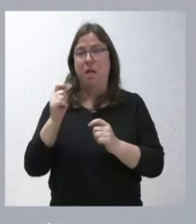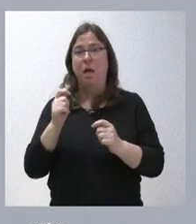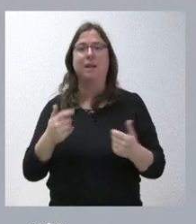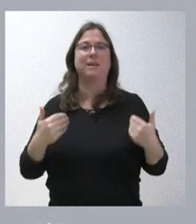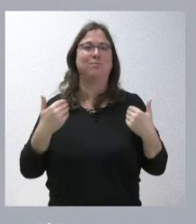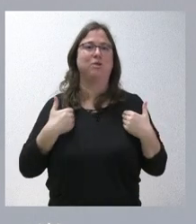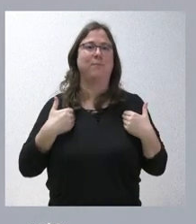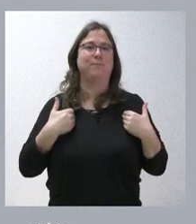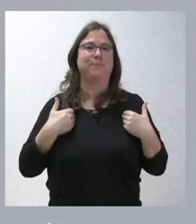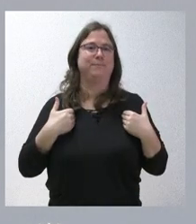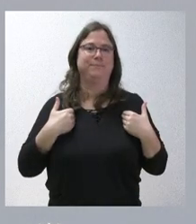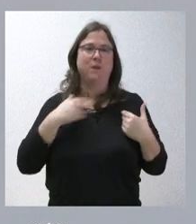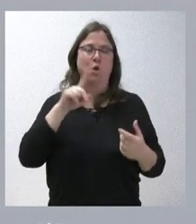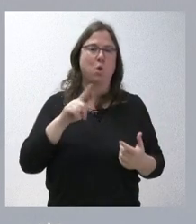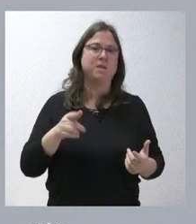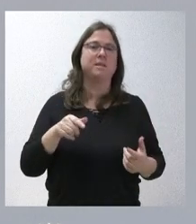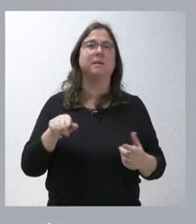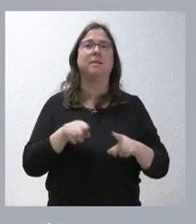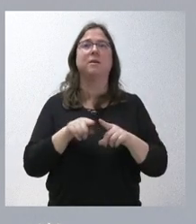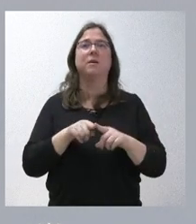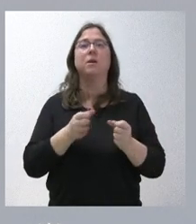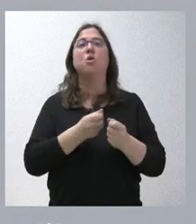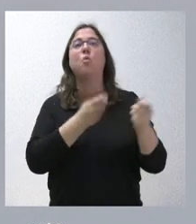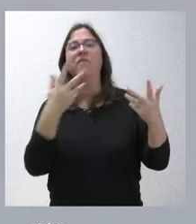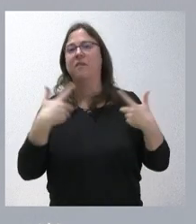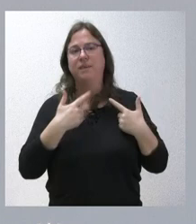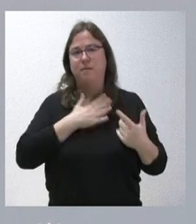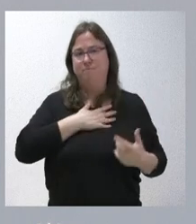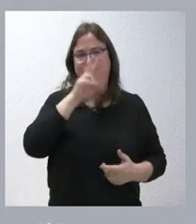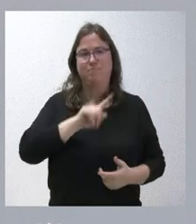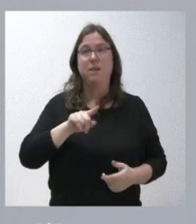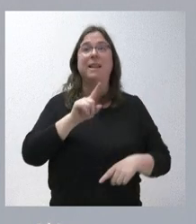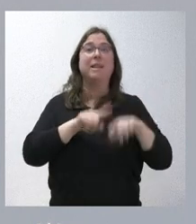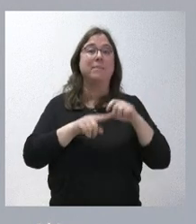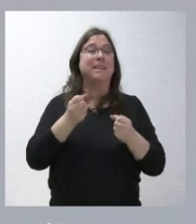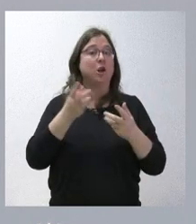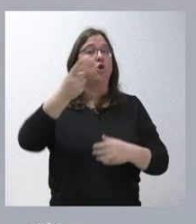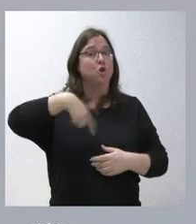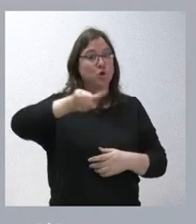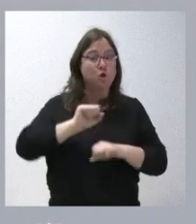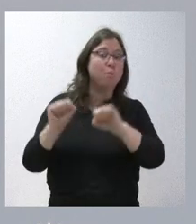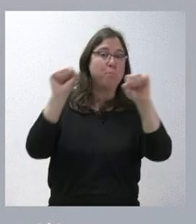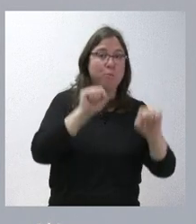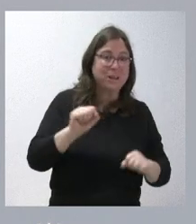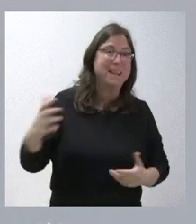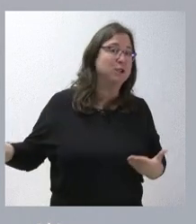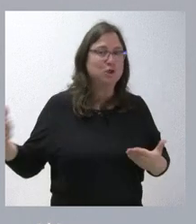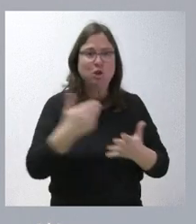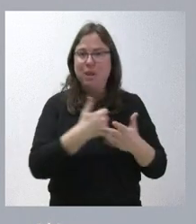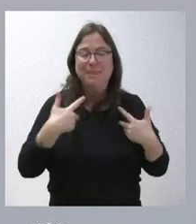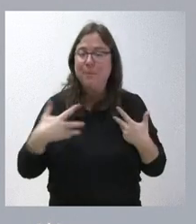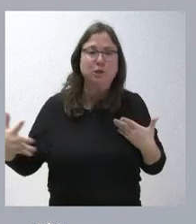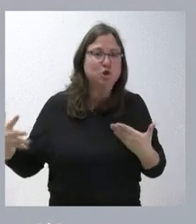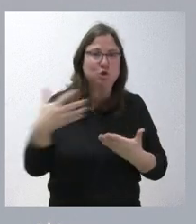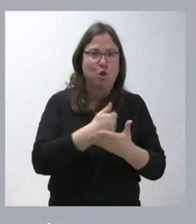al conjunto de me dice usted Cuáles son cuántas son las víctimas pues eso es lo que naturalmente nosotros tenemos que proteger que todas las víctimas todas